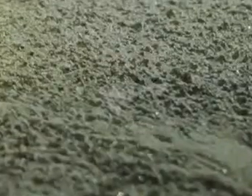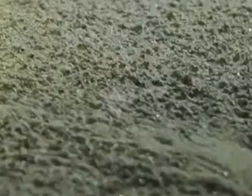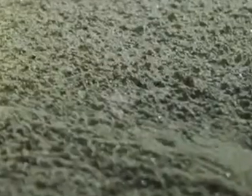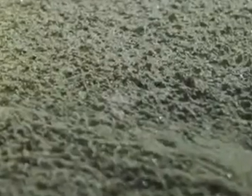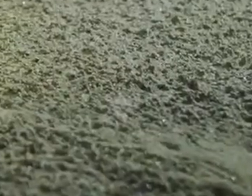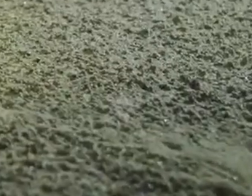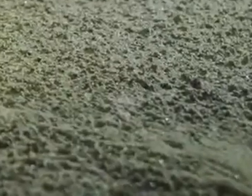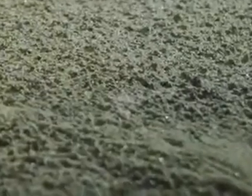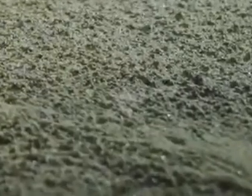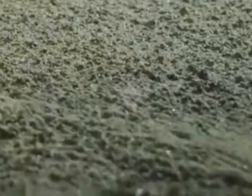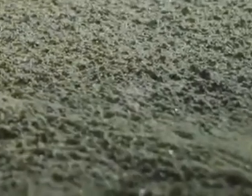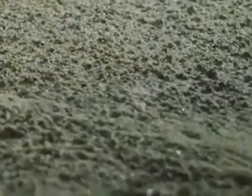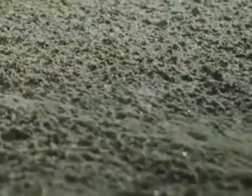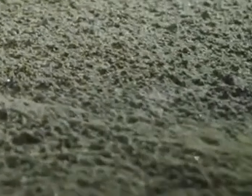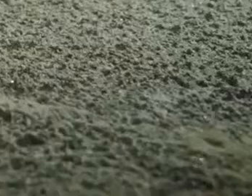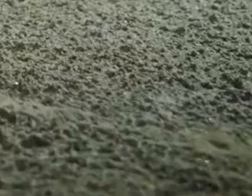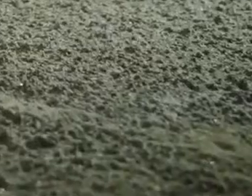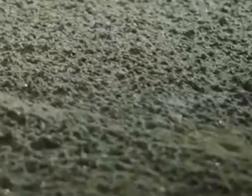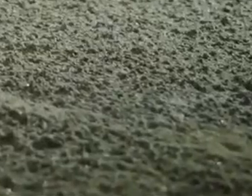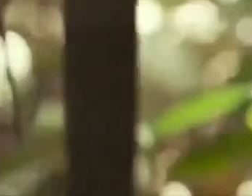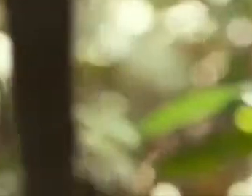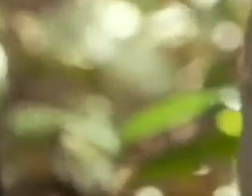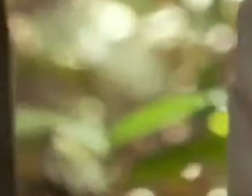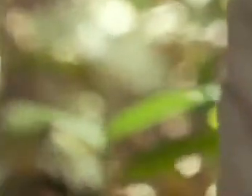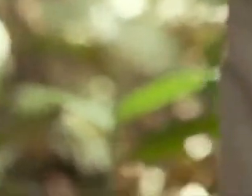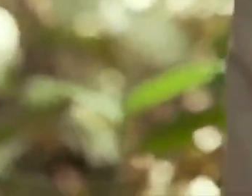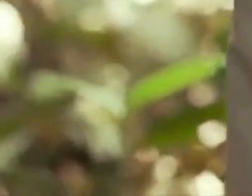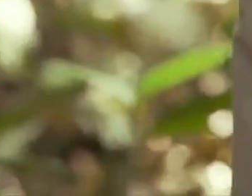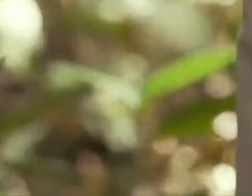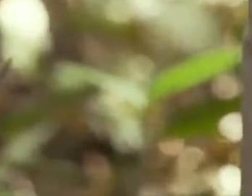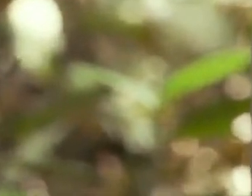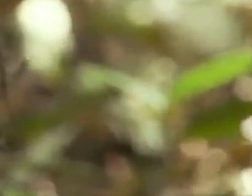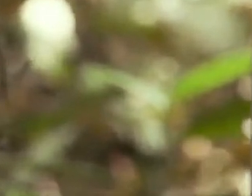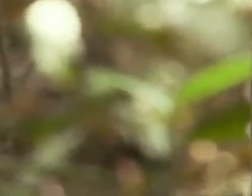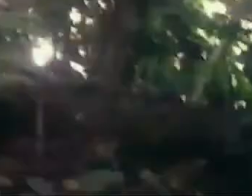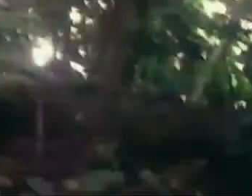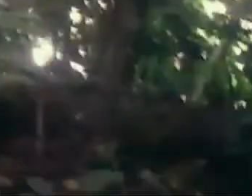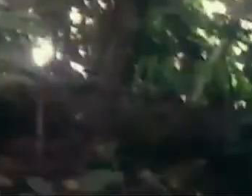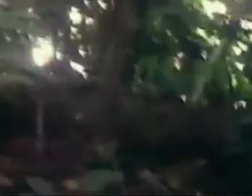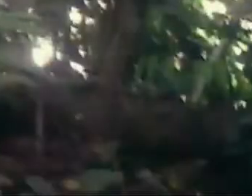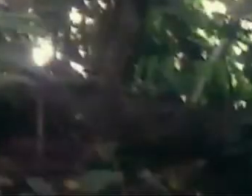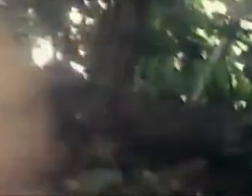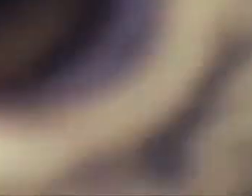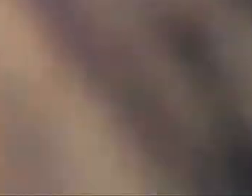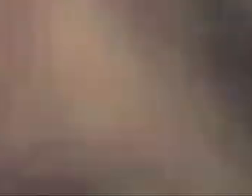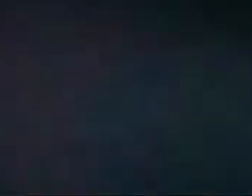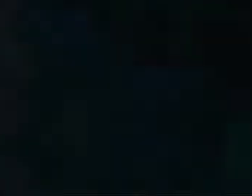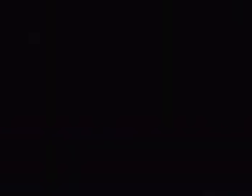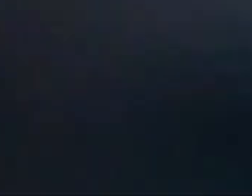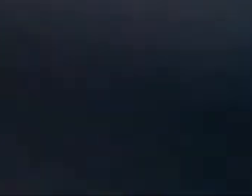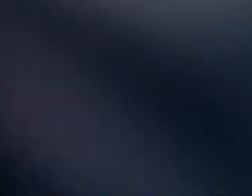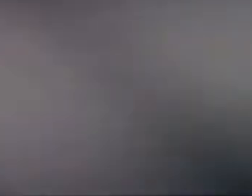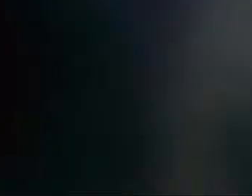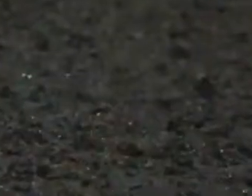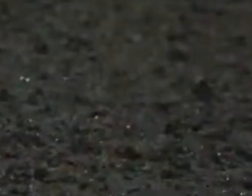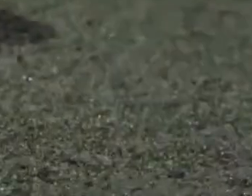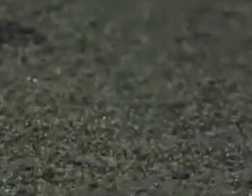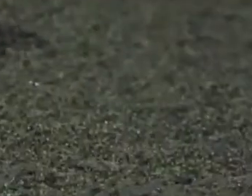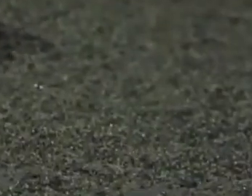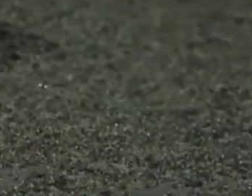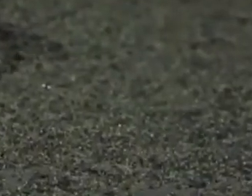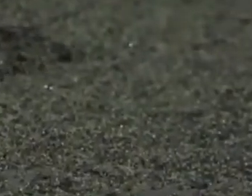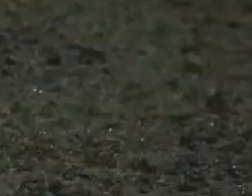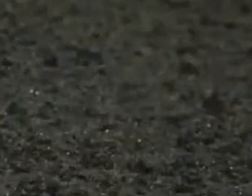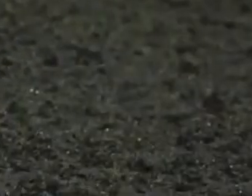sí, cuando nos damos la oportunidad, una cosa puede nutrir la otra. Y ahí es que ocurre la magia. Y como científicos, esa es nuestra labor. Eso es lo